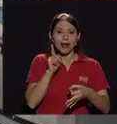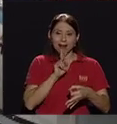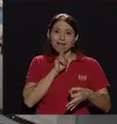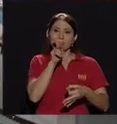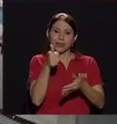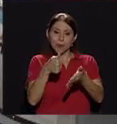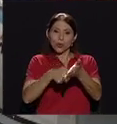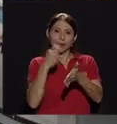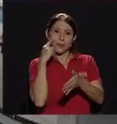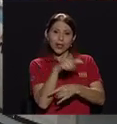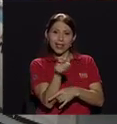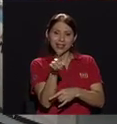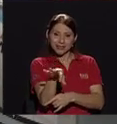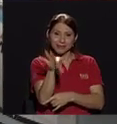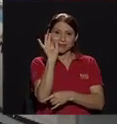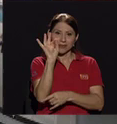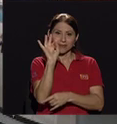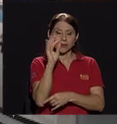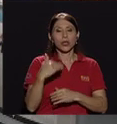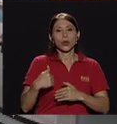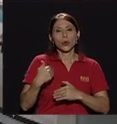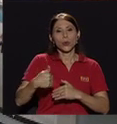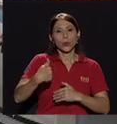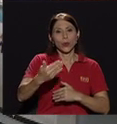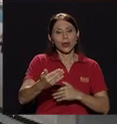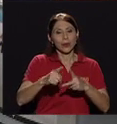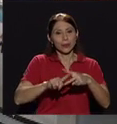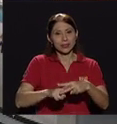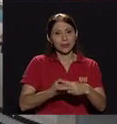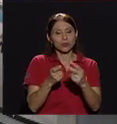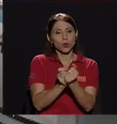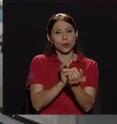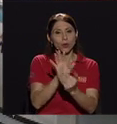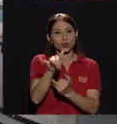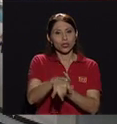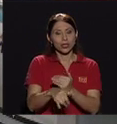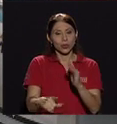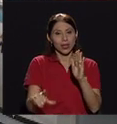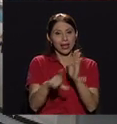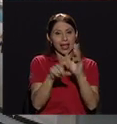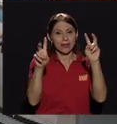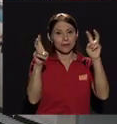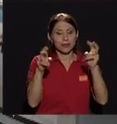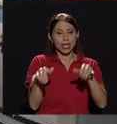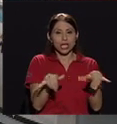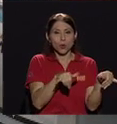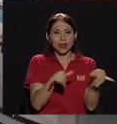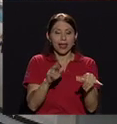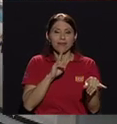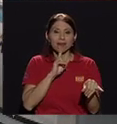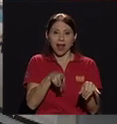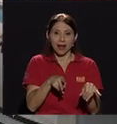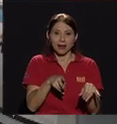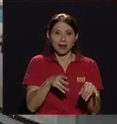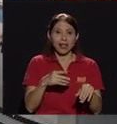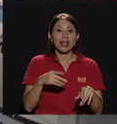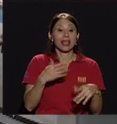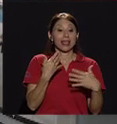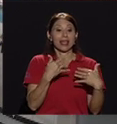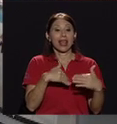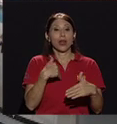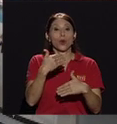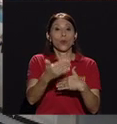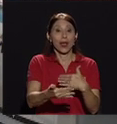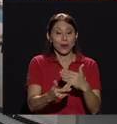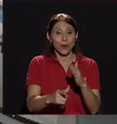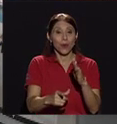elegidas. Empezamos luego con el proyecto de ley de igualdad real, que luego pasa a llamarse de